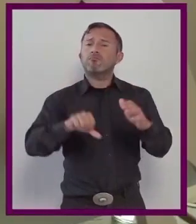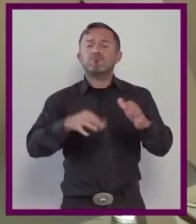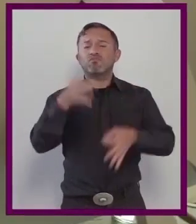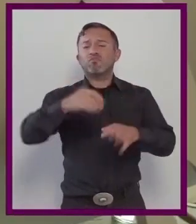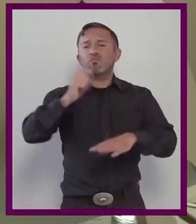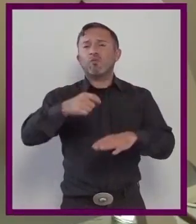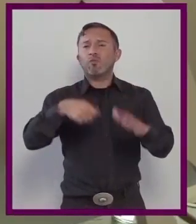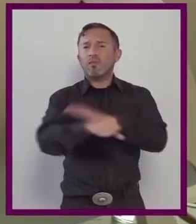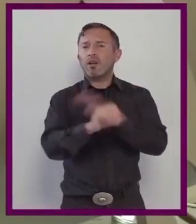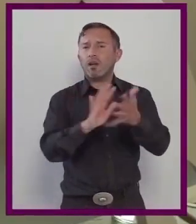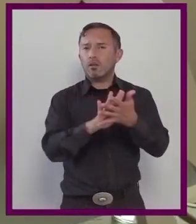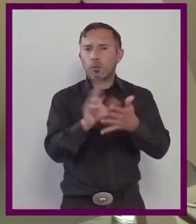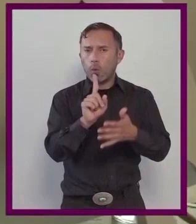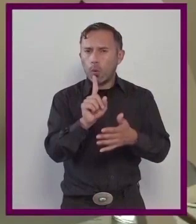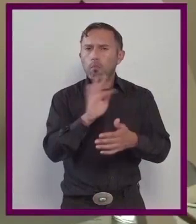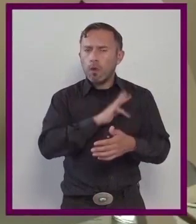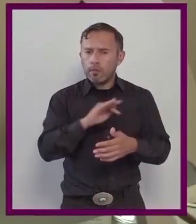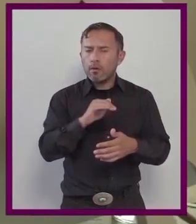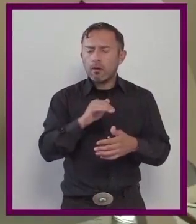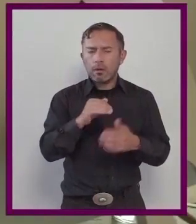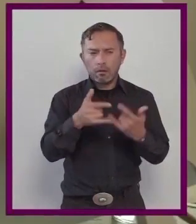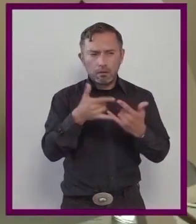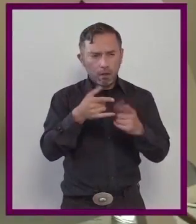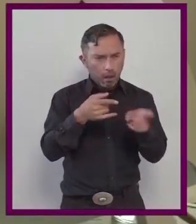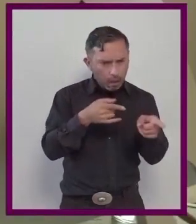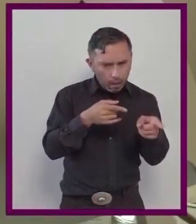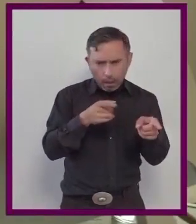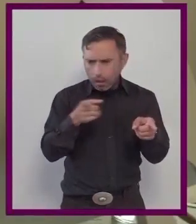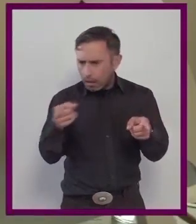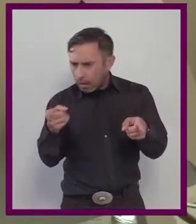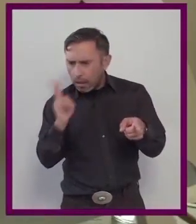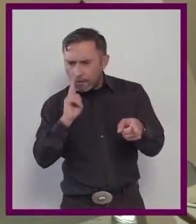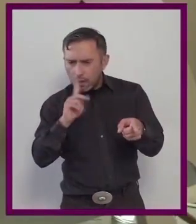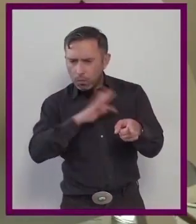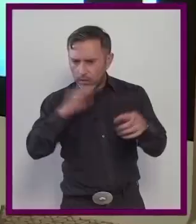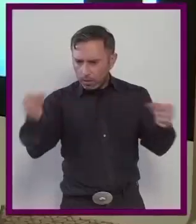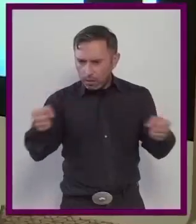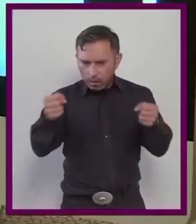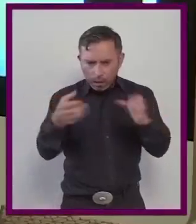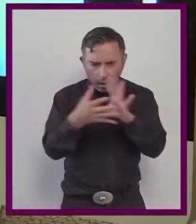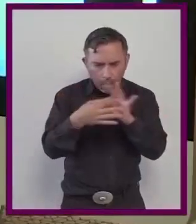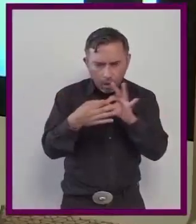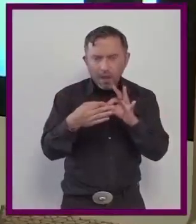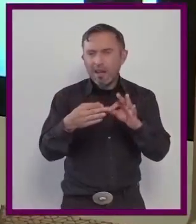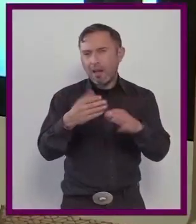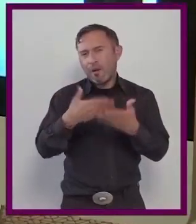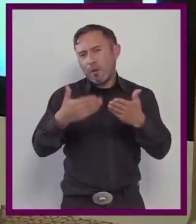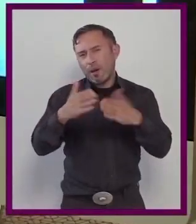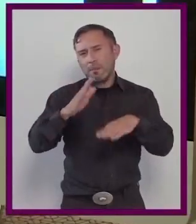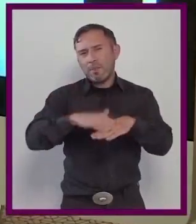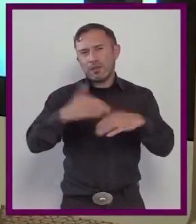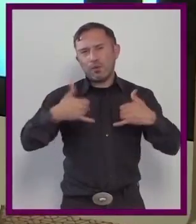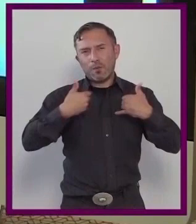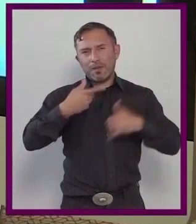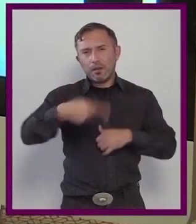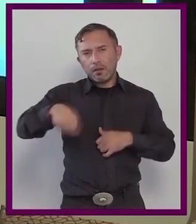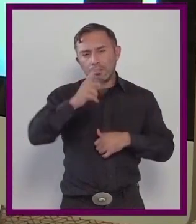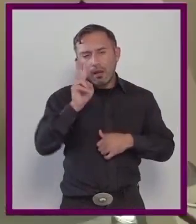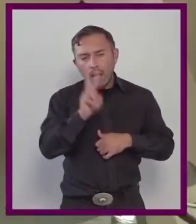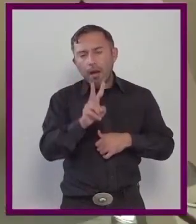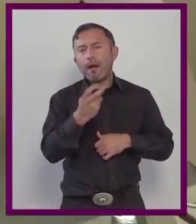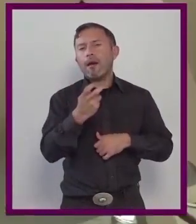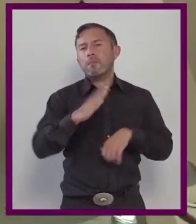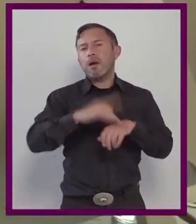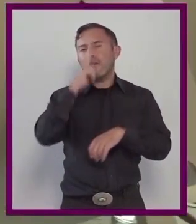cárcel. Y en ocasiones, como dice, es escuchar y dar la oportunidad del caso A y el caso B. Esto, hablando de una manera más coloquial para nosotros como